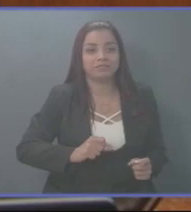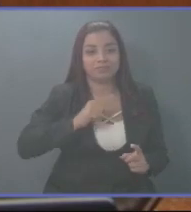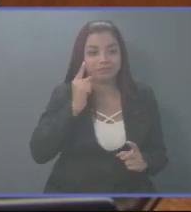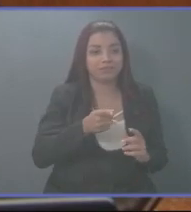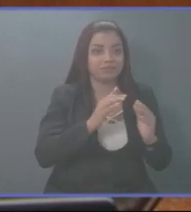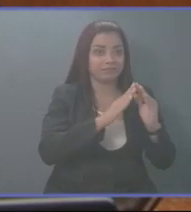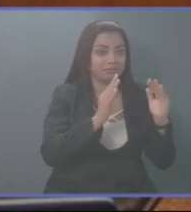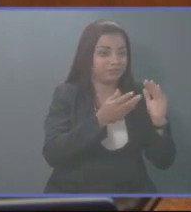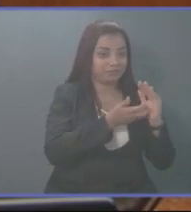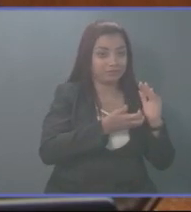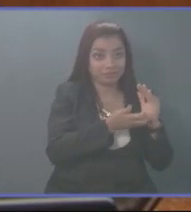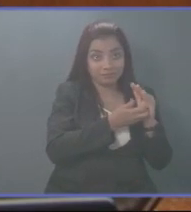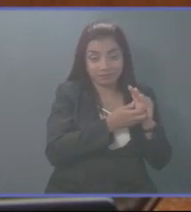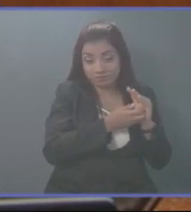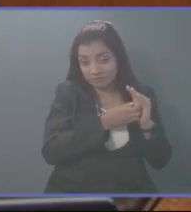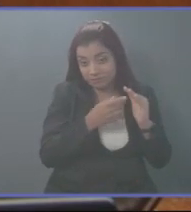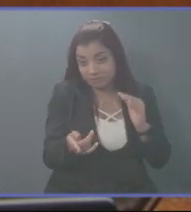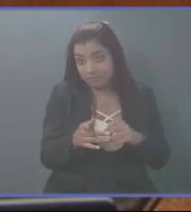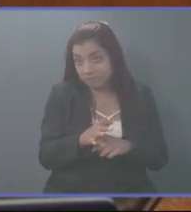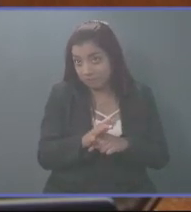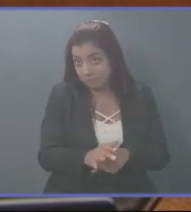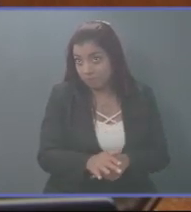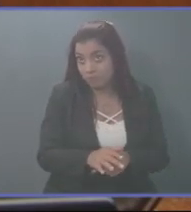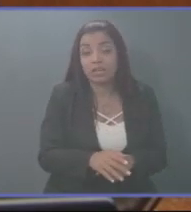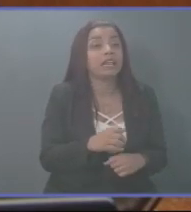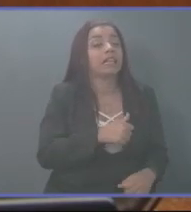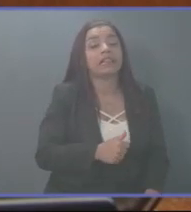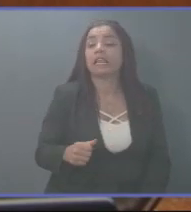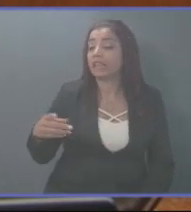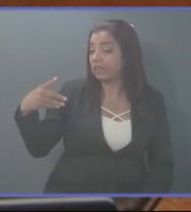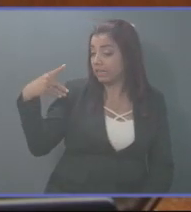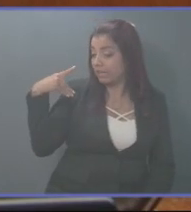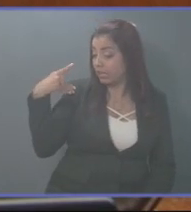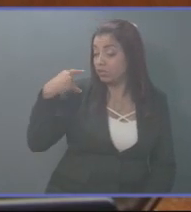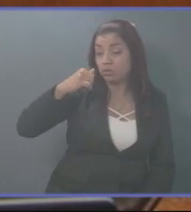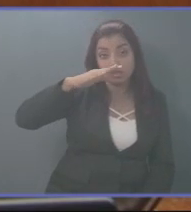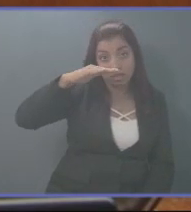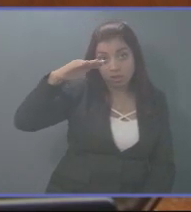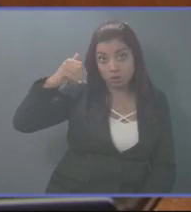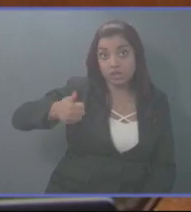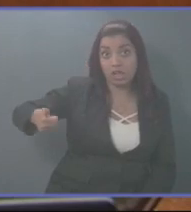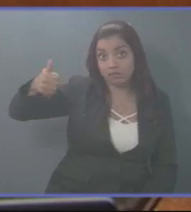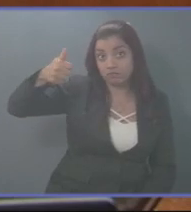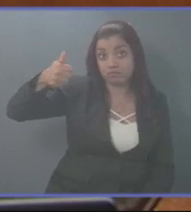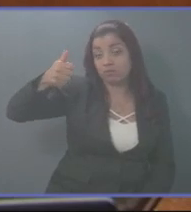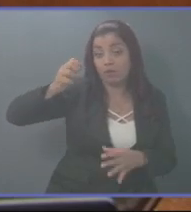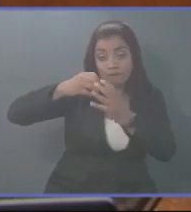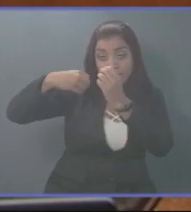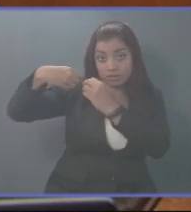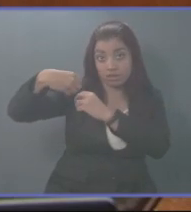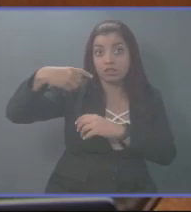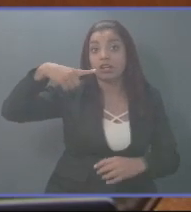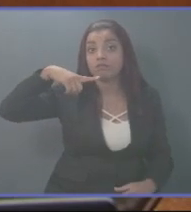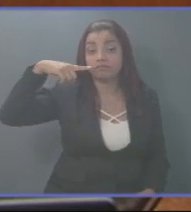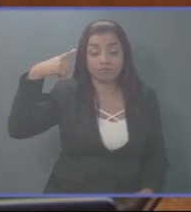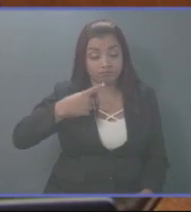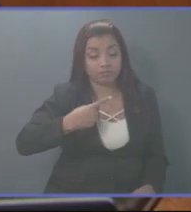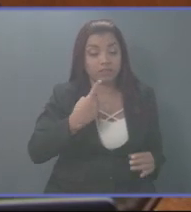efectos de su ocurrencia. La Dirección Nacional de Víctimas de Migración Forzada, en adelante, la